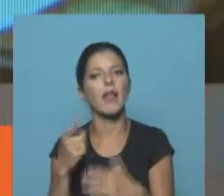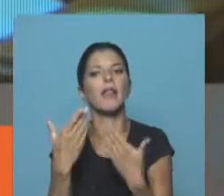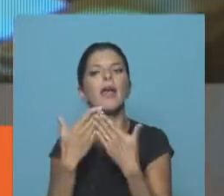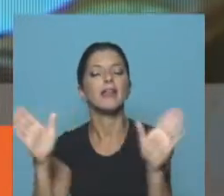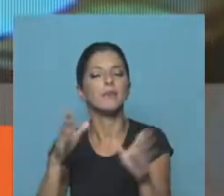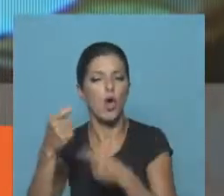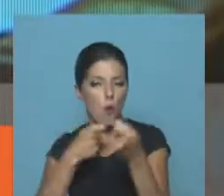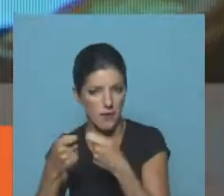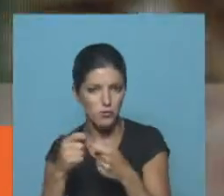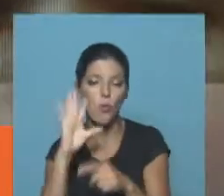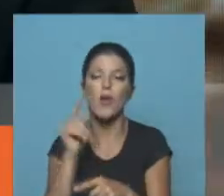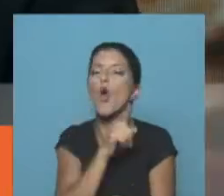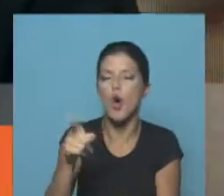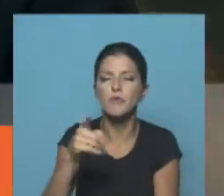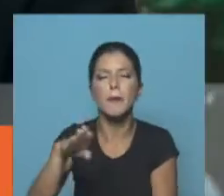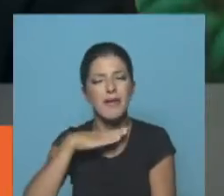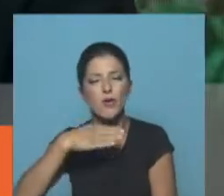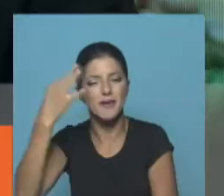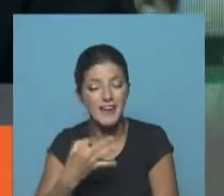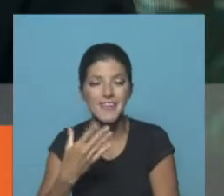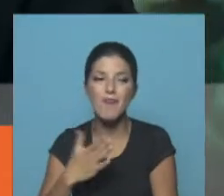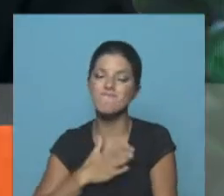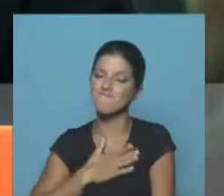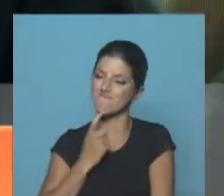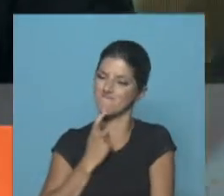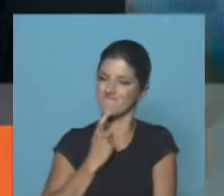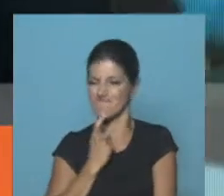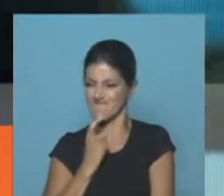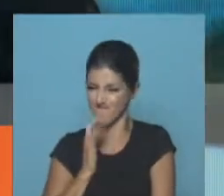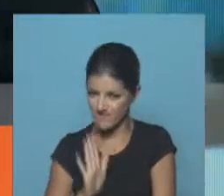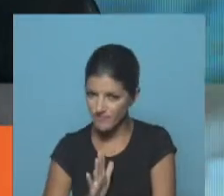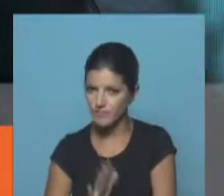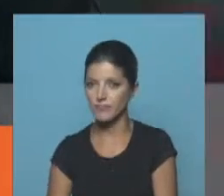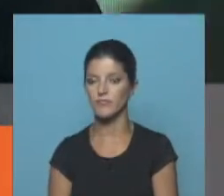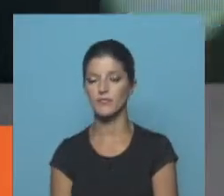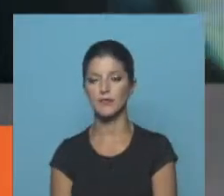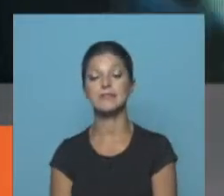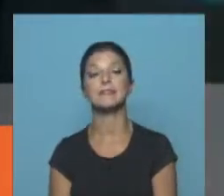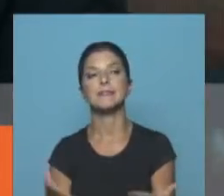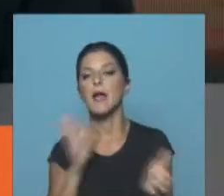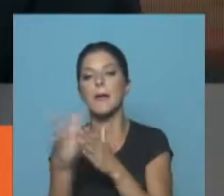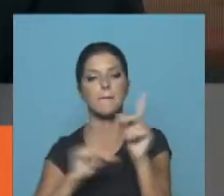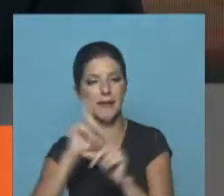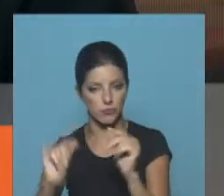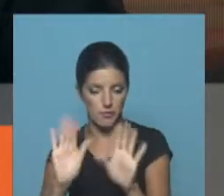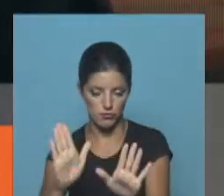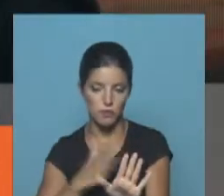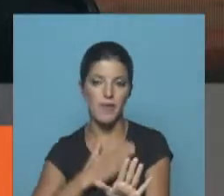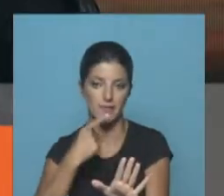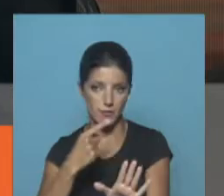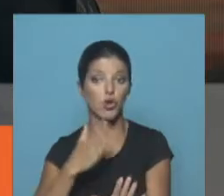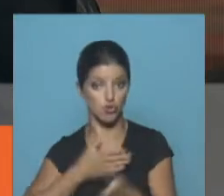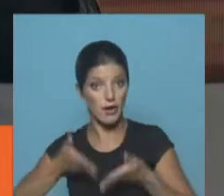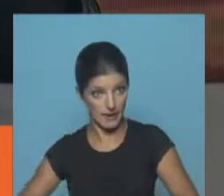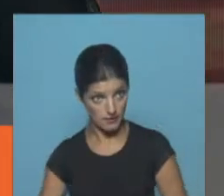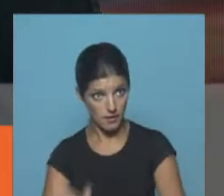de México como tal. La inmigración... Mira, yo me voy a atrever a decir esto porque soy mexicano viviendo